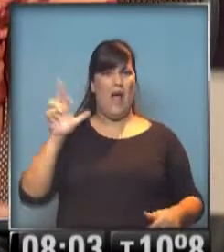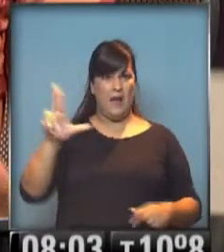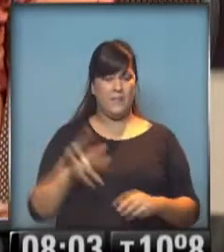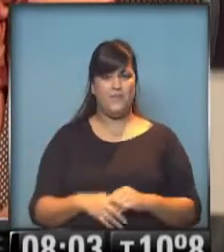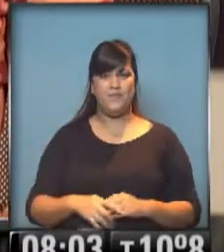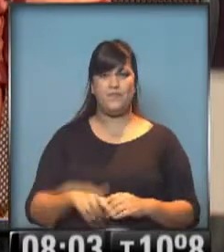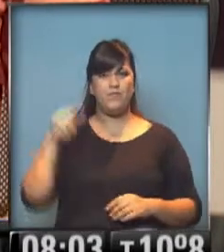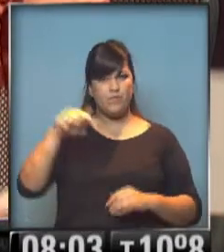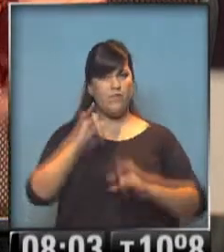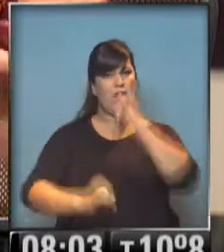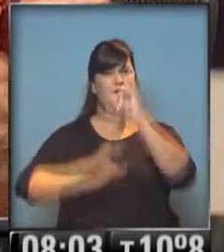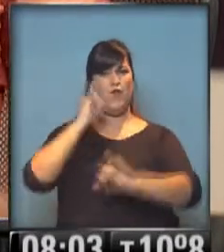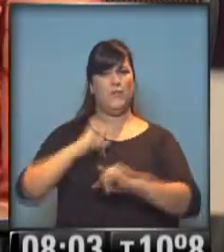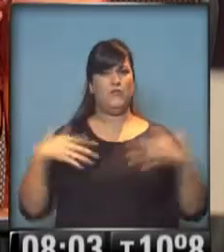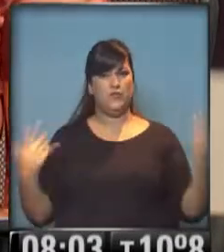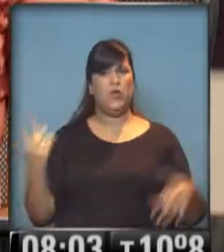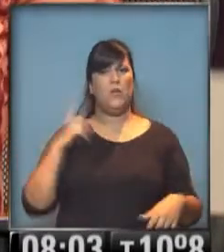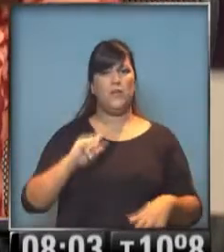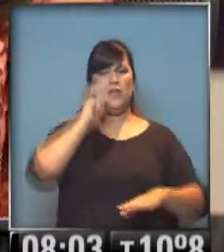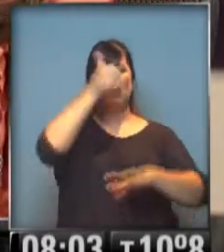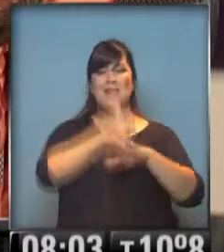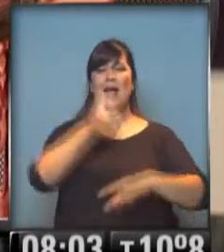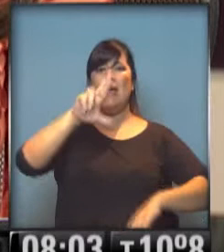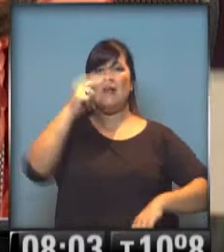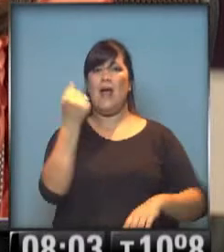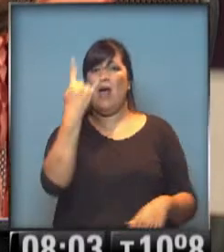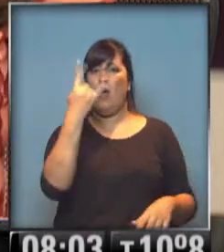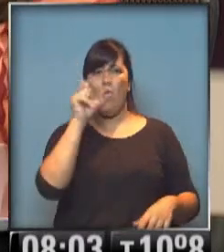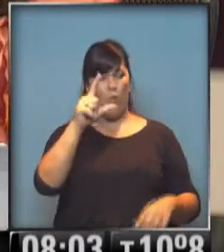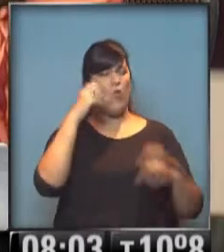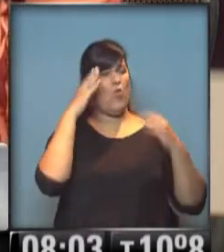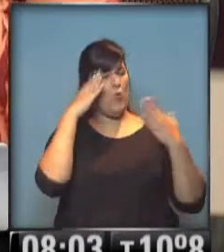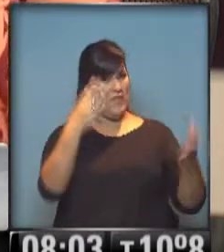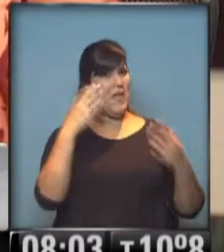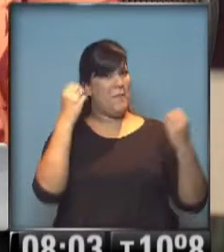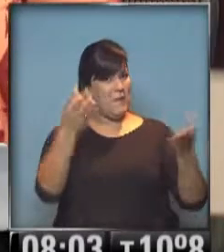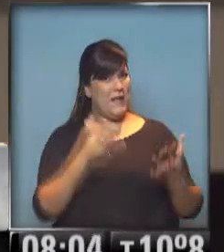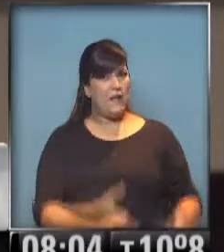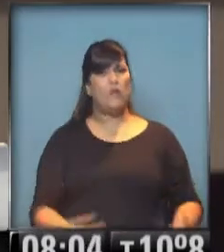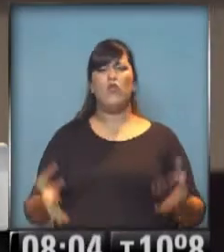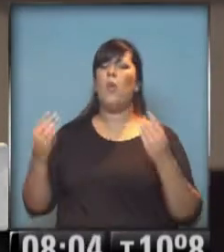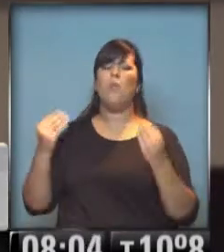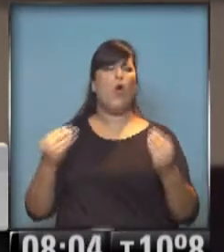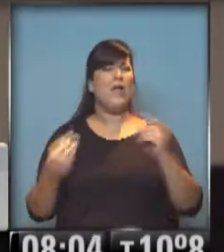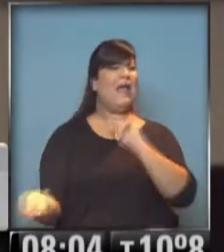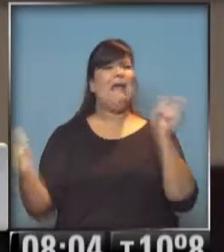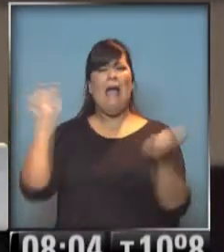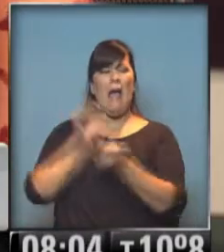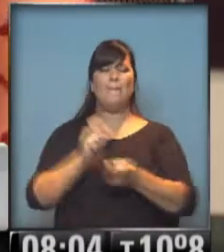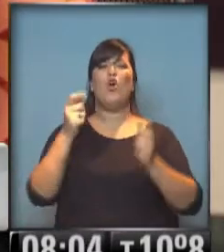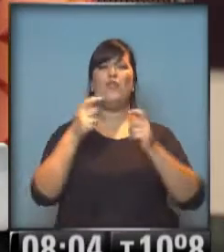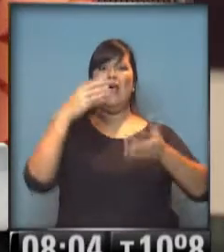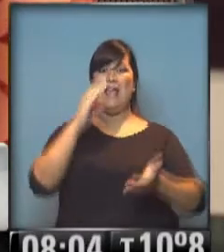ahí tiene todos los datos entonces pero raúl dellatorre está con nosotros buen día bienvenidos que algún día raúl porque el cambio de garrafa para todos